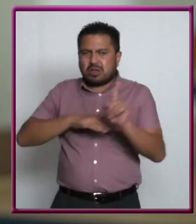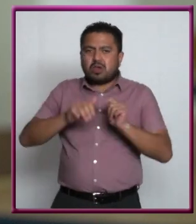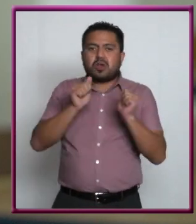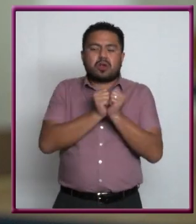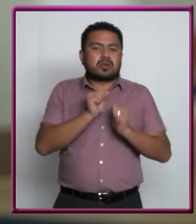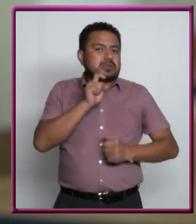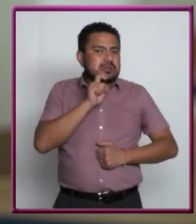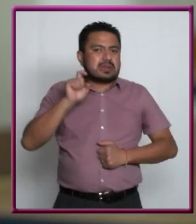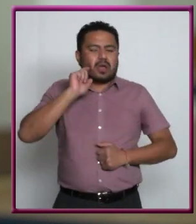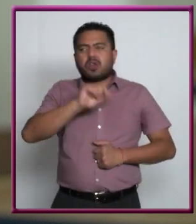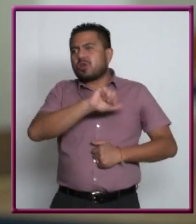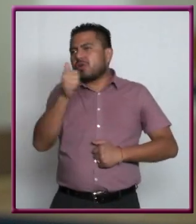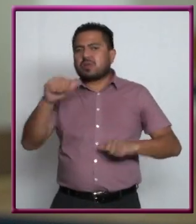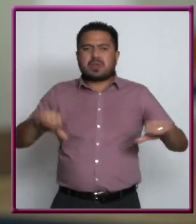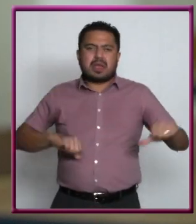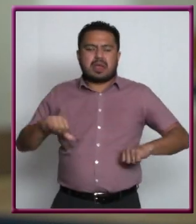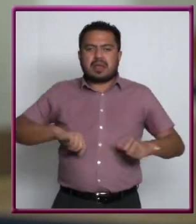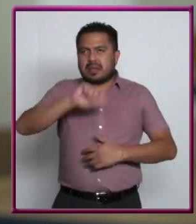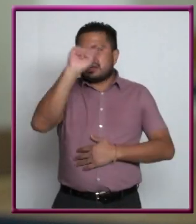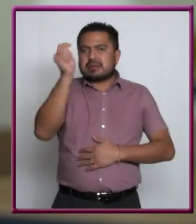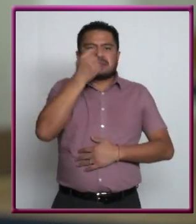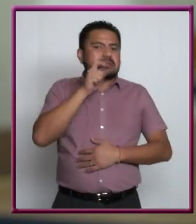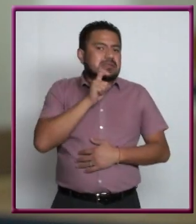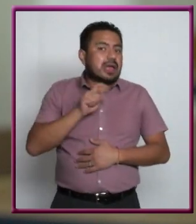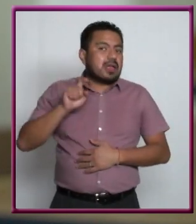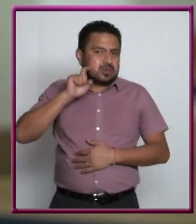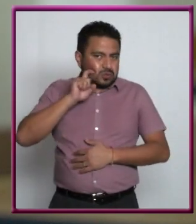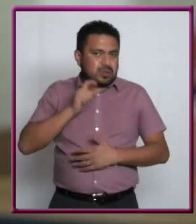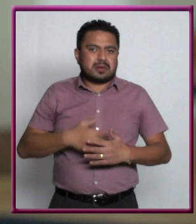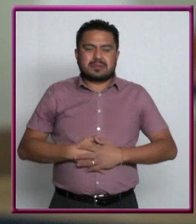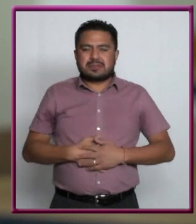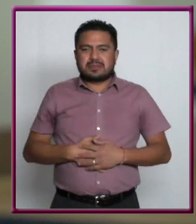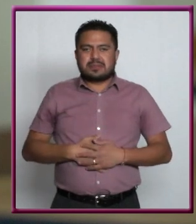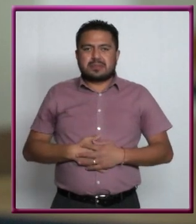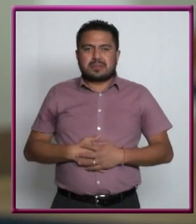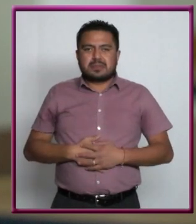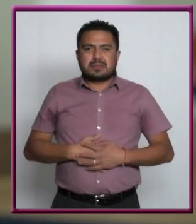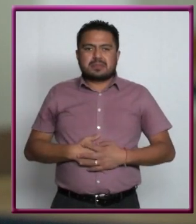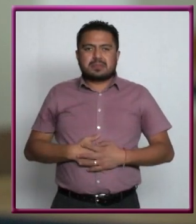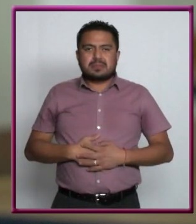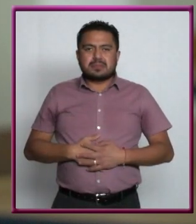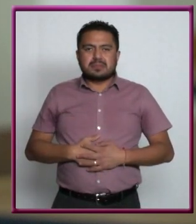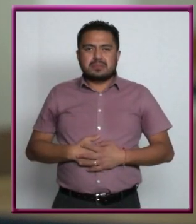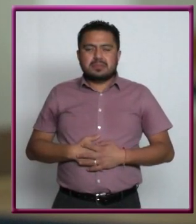que giran en torno al sexting y a otras actividades digitales sexuales.